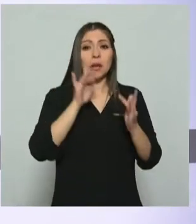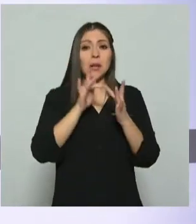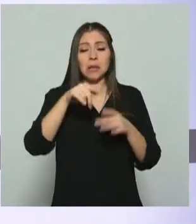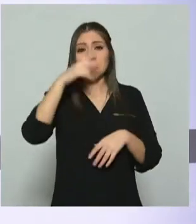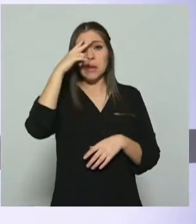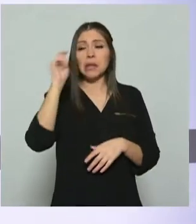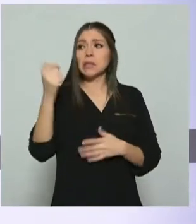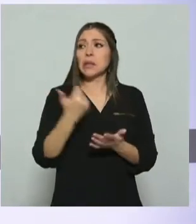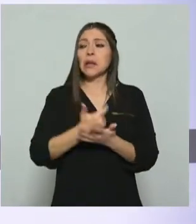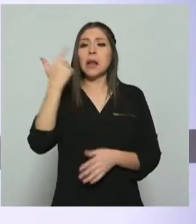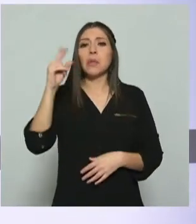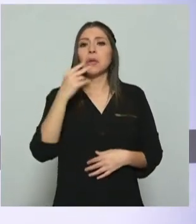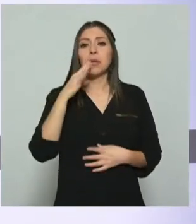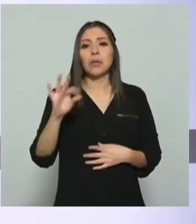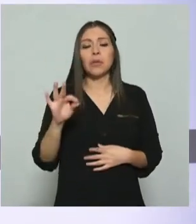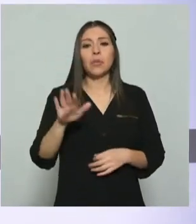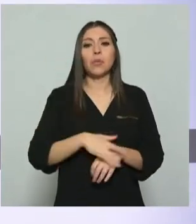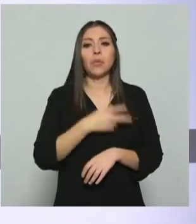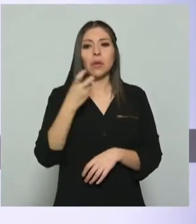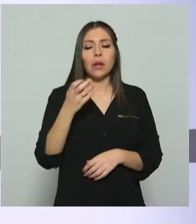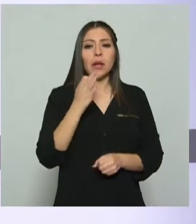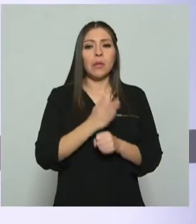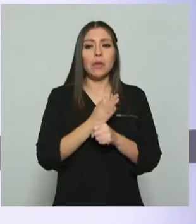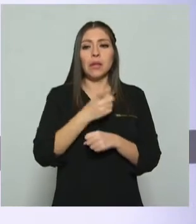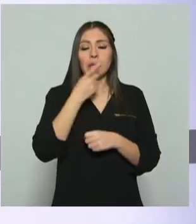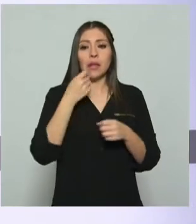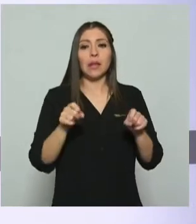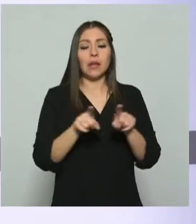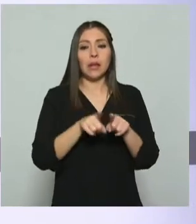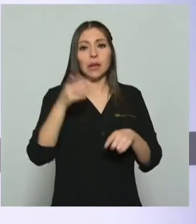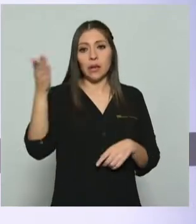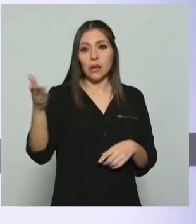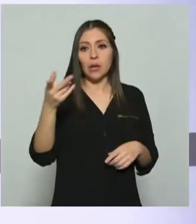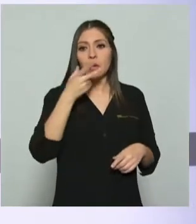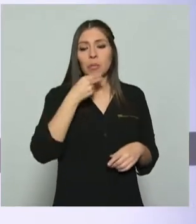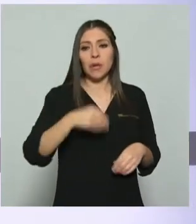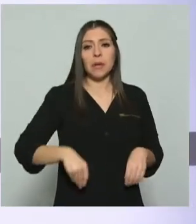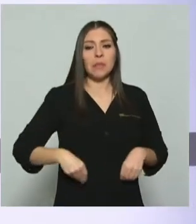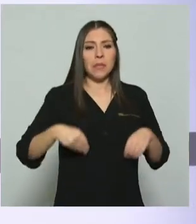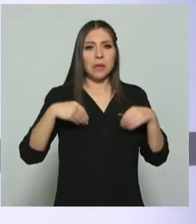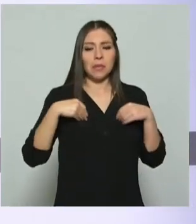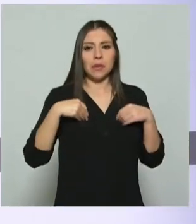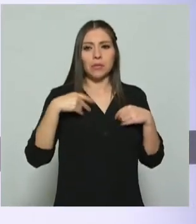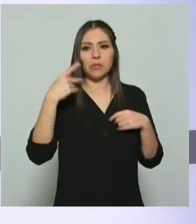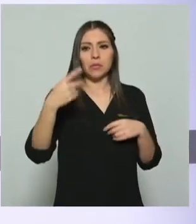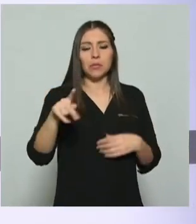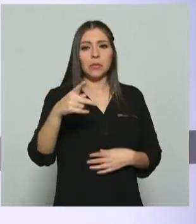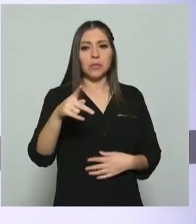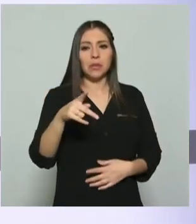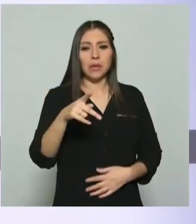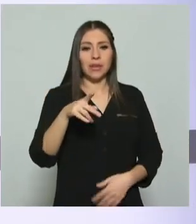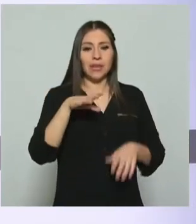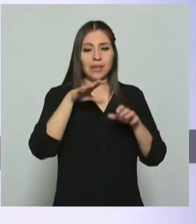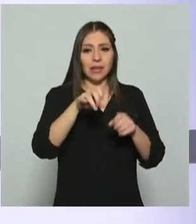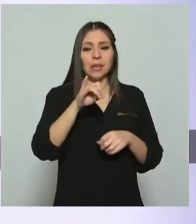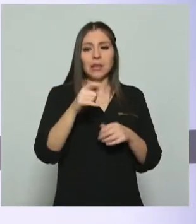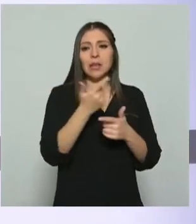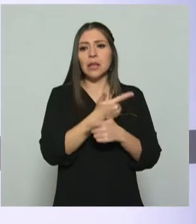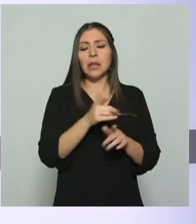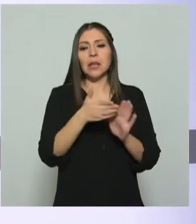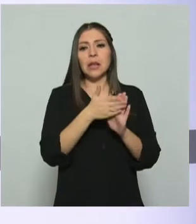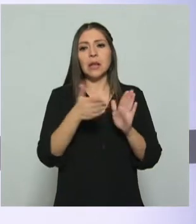México. Por lo tanto, el protocolo establece que el señor va a vivir su proceso en libertad con las medidas